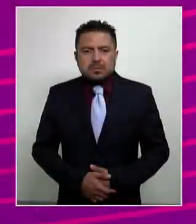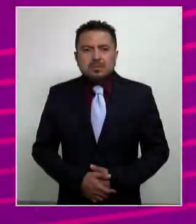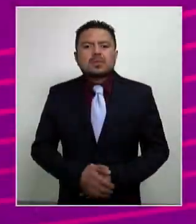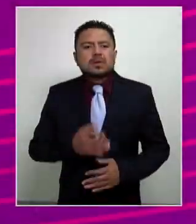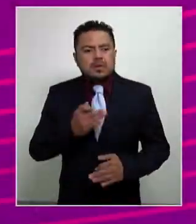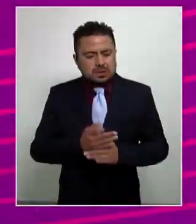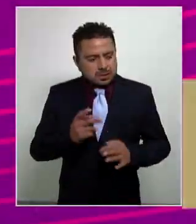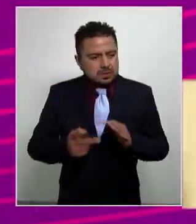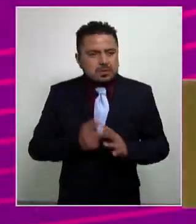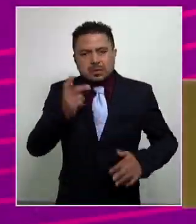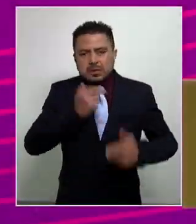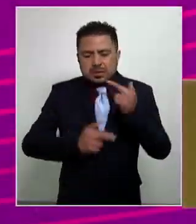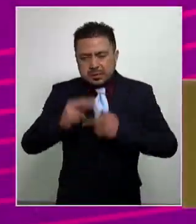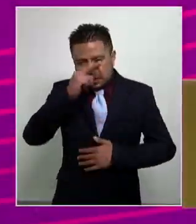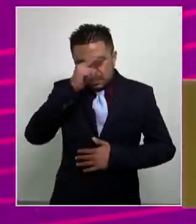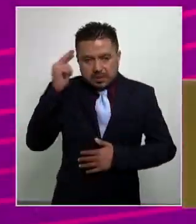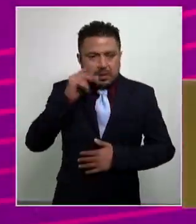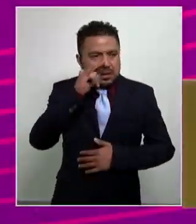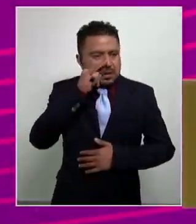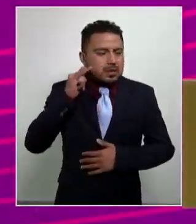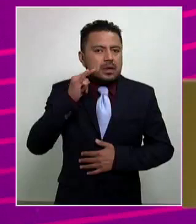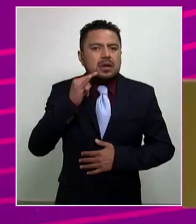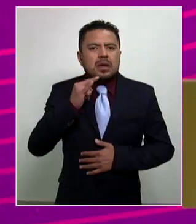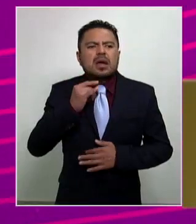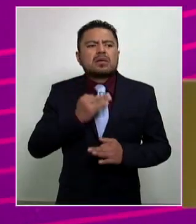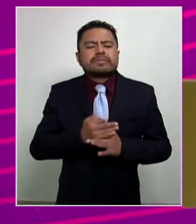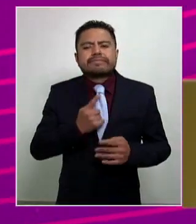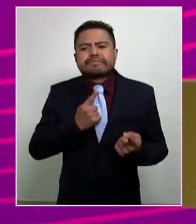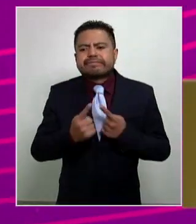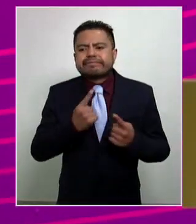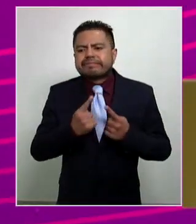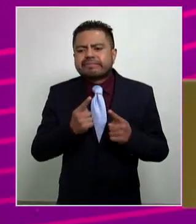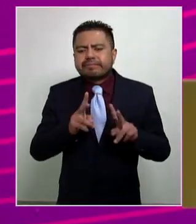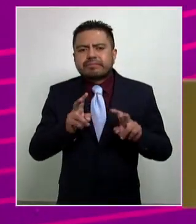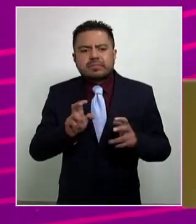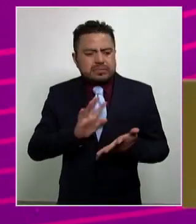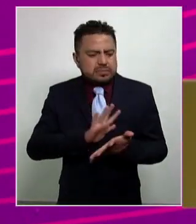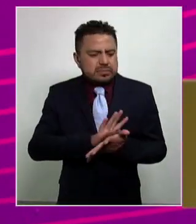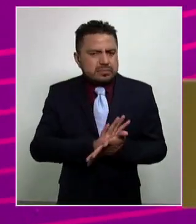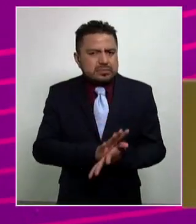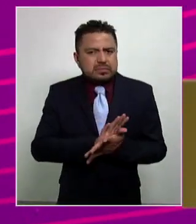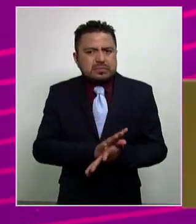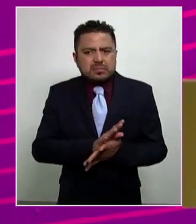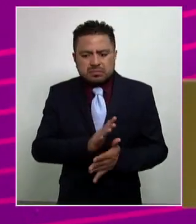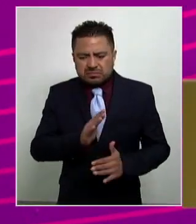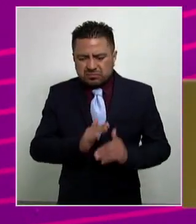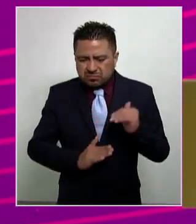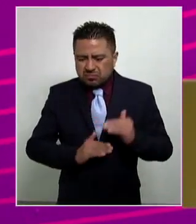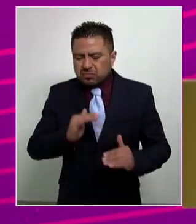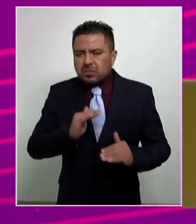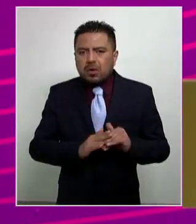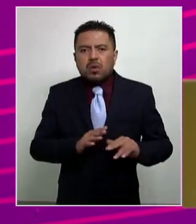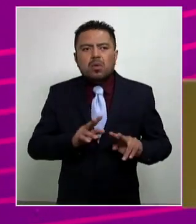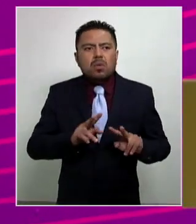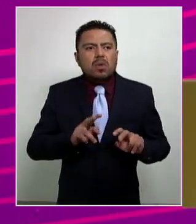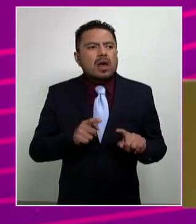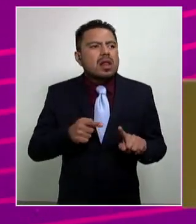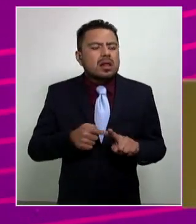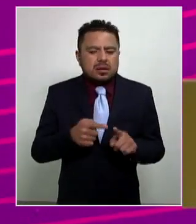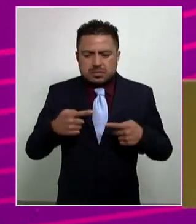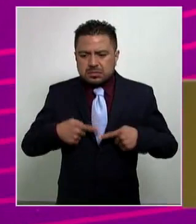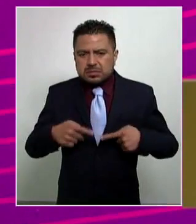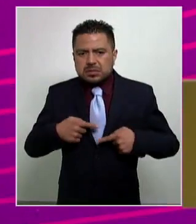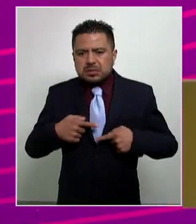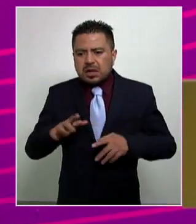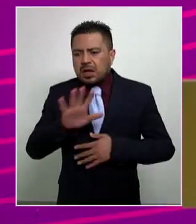Estamos de regreso aquí en México Invisible y estamos hablando acerca del racismo estructural, acerca de las